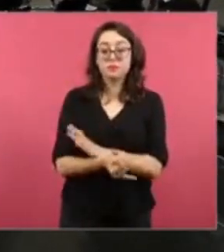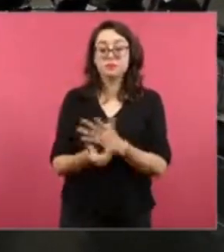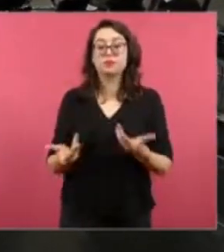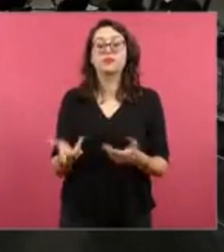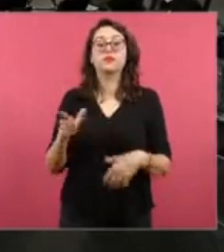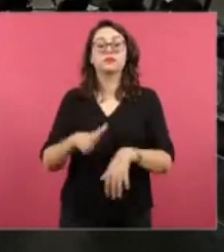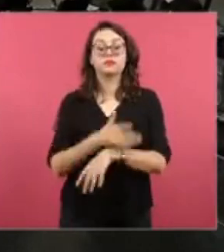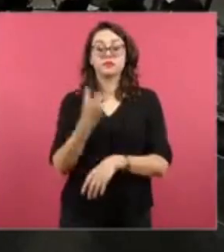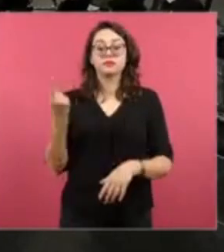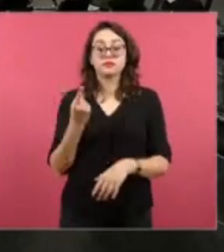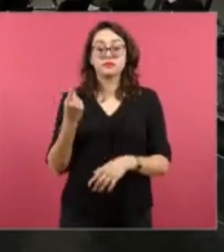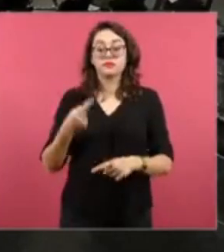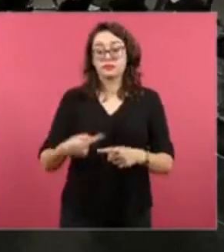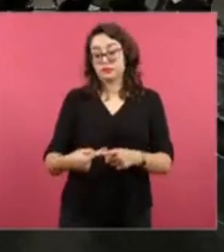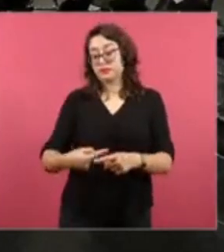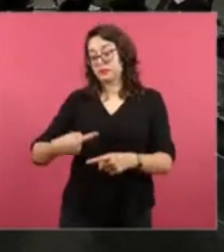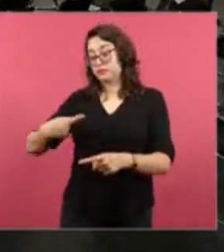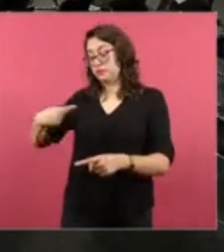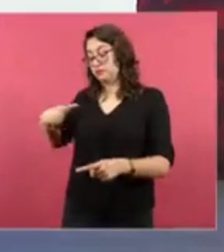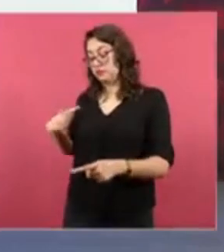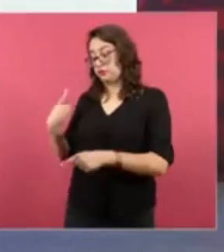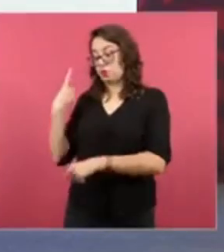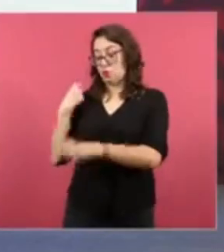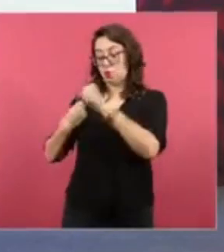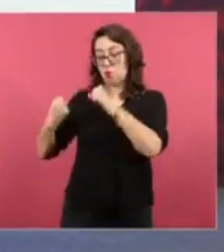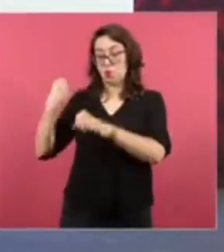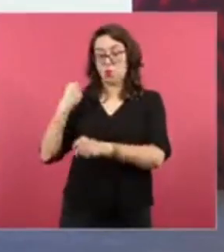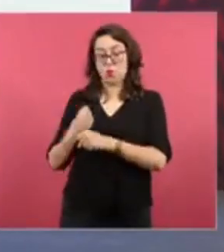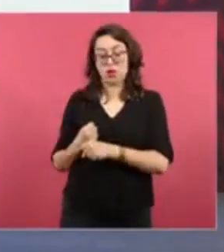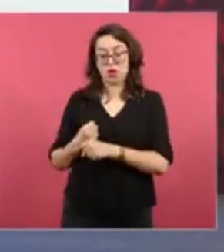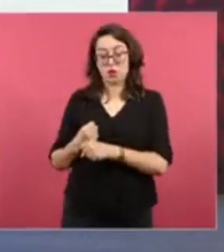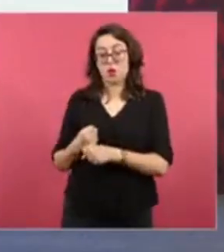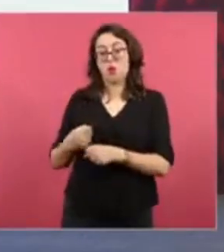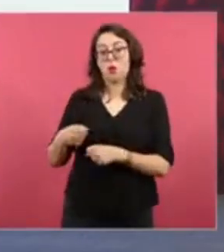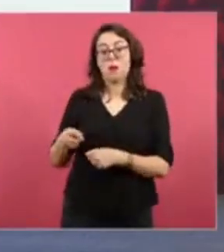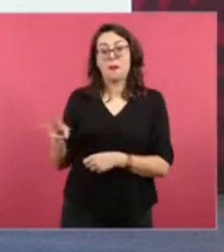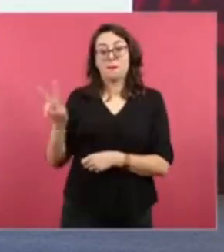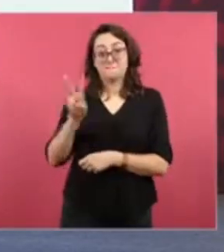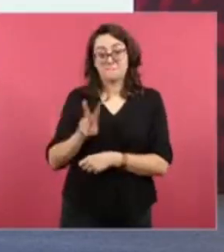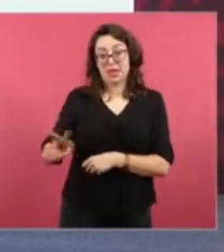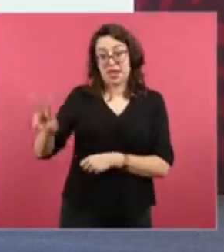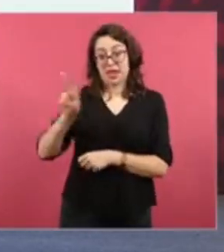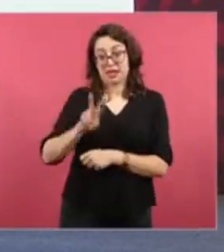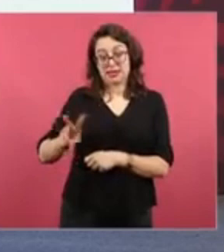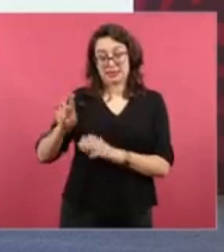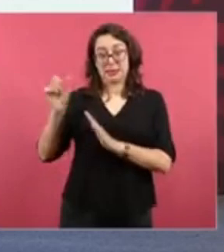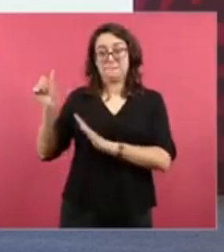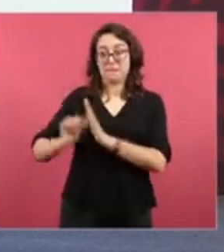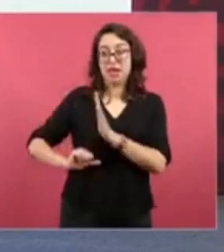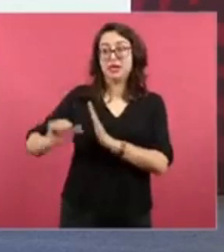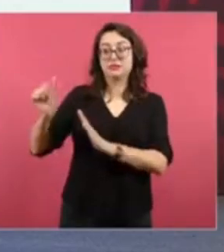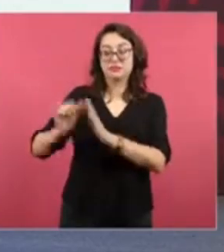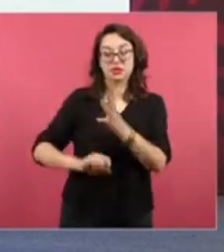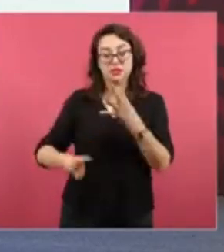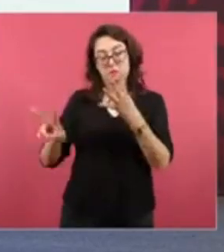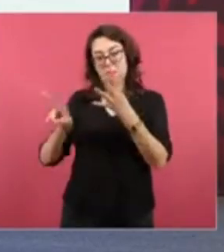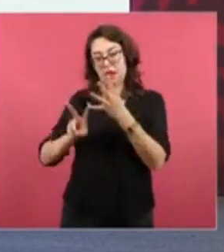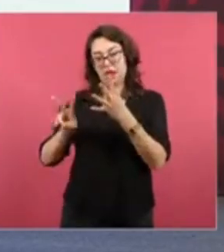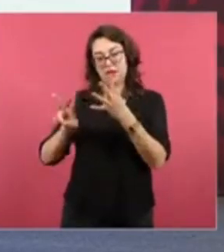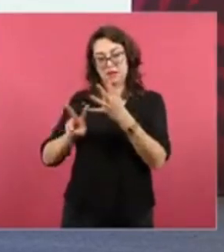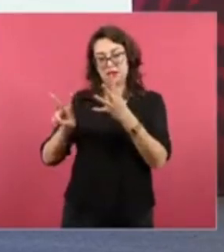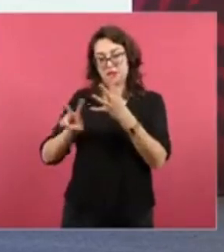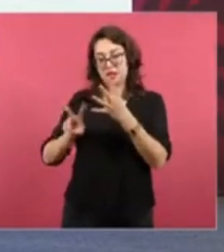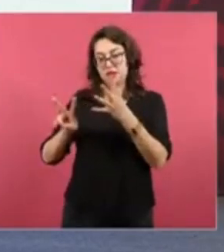consejos técnicos que fueron el último viernes de cada mes, y aquí están marcados los que serán este año escolar que